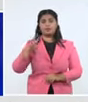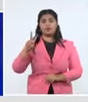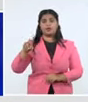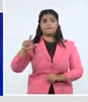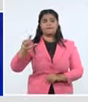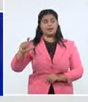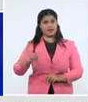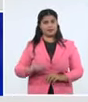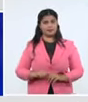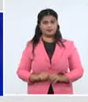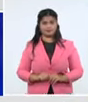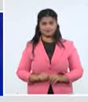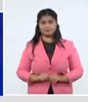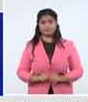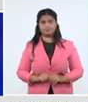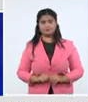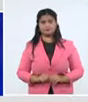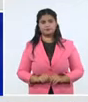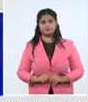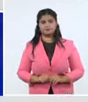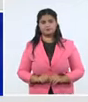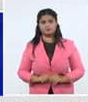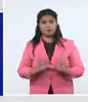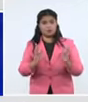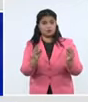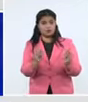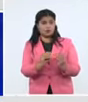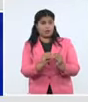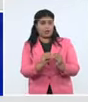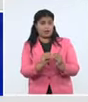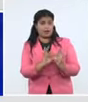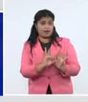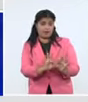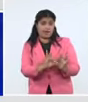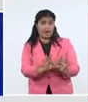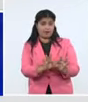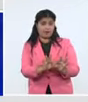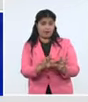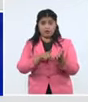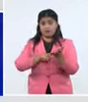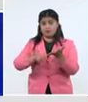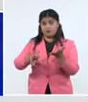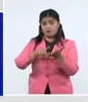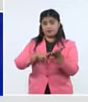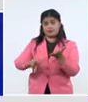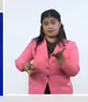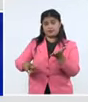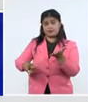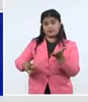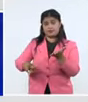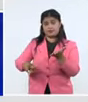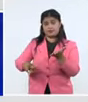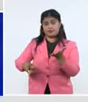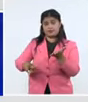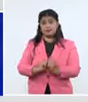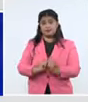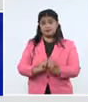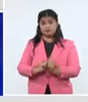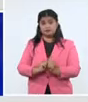fíjense que estamos hablando de las mayores positividades, pero estamos hablando de 12,3%,